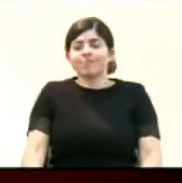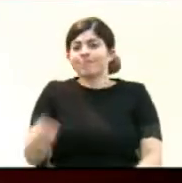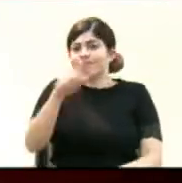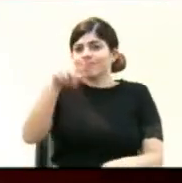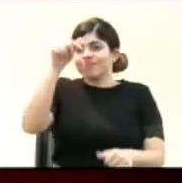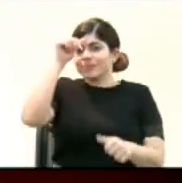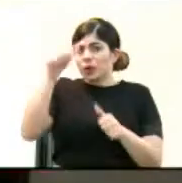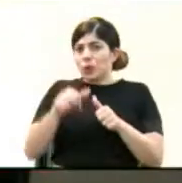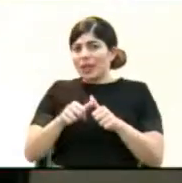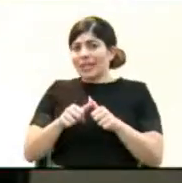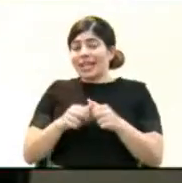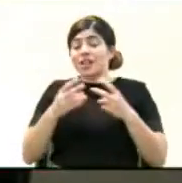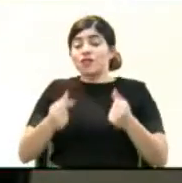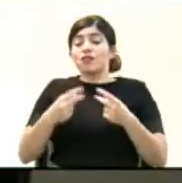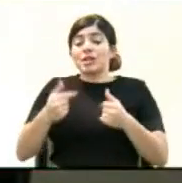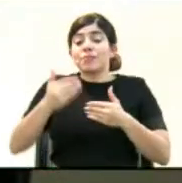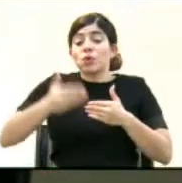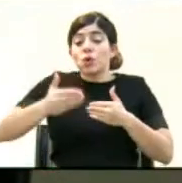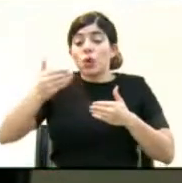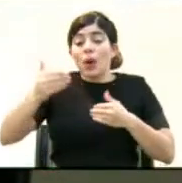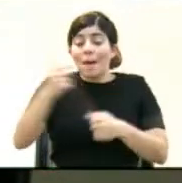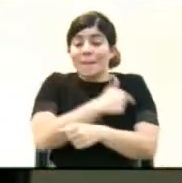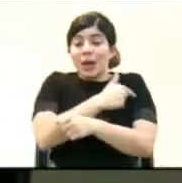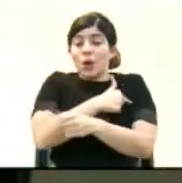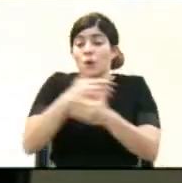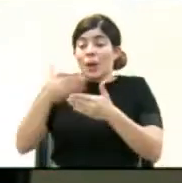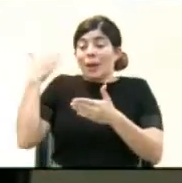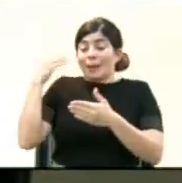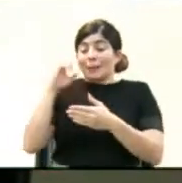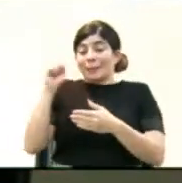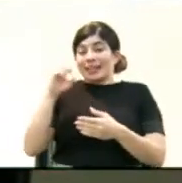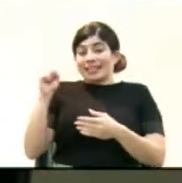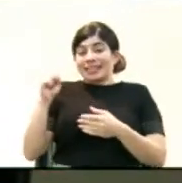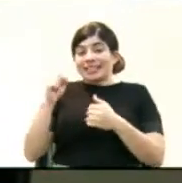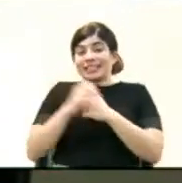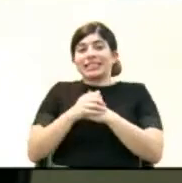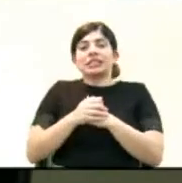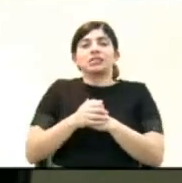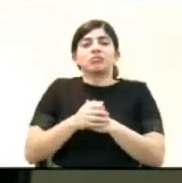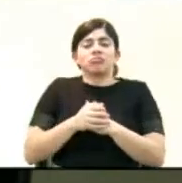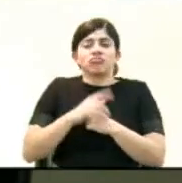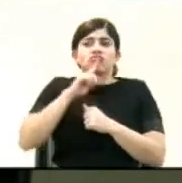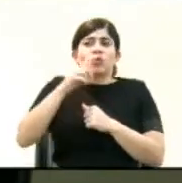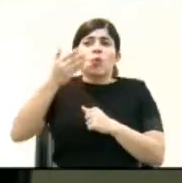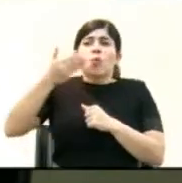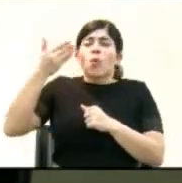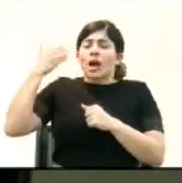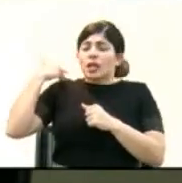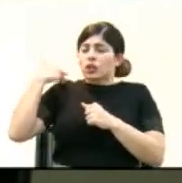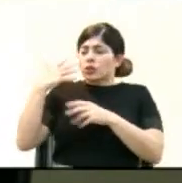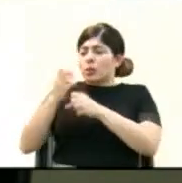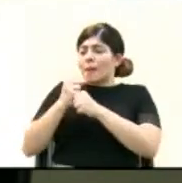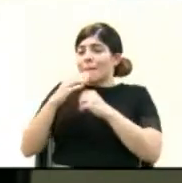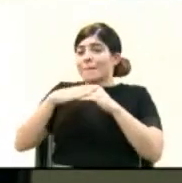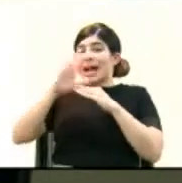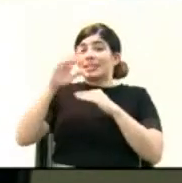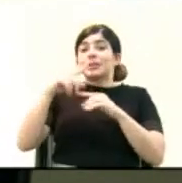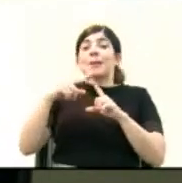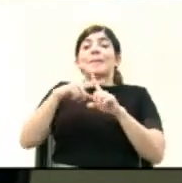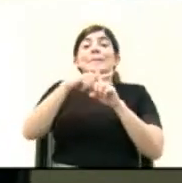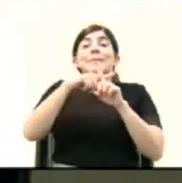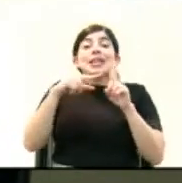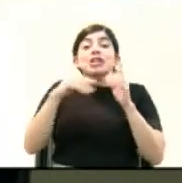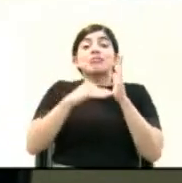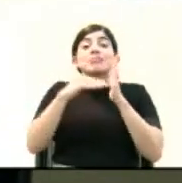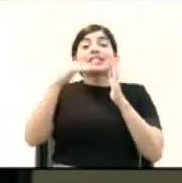Recordemos que el ritmo de vacunación hace varios meses era mucho menor, cuando recibimos más de 500,000 de dosis